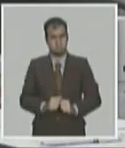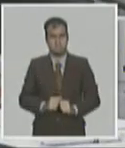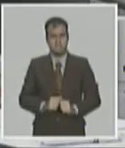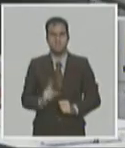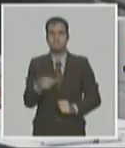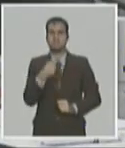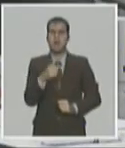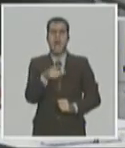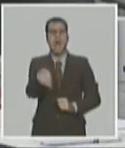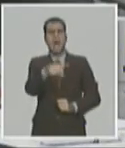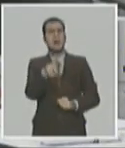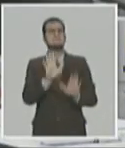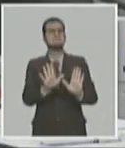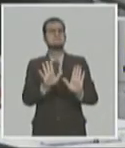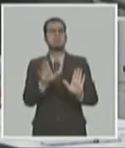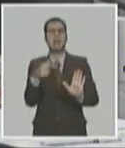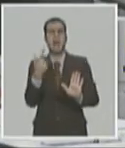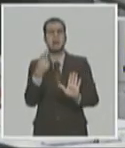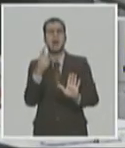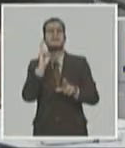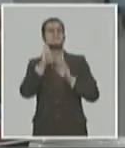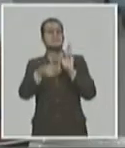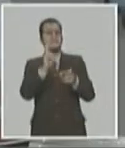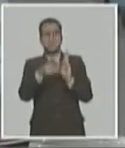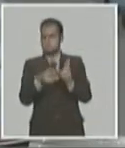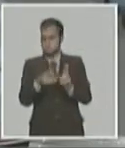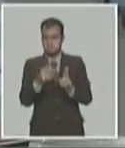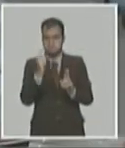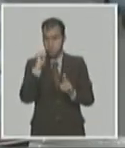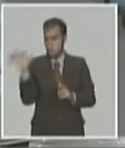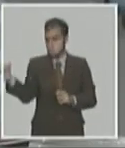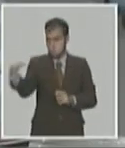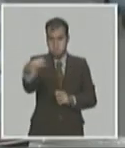esperaron orientaciones. Las estructuras iniciaron todo un